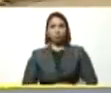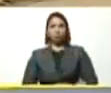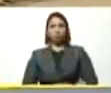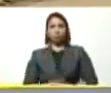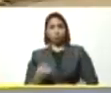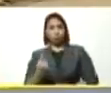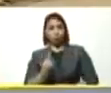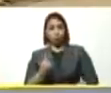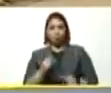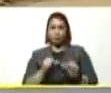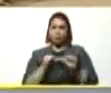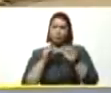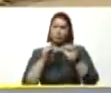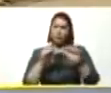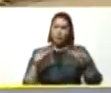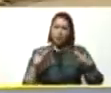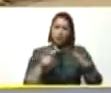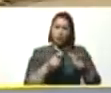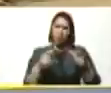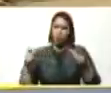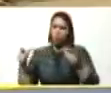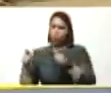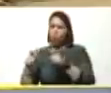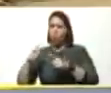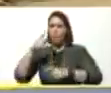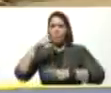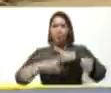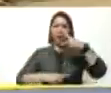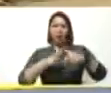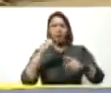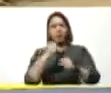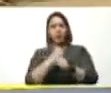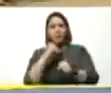particular mantiene sus reuniones, sus planes,